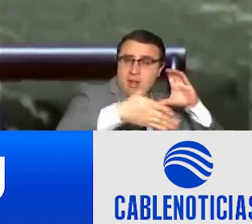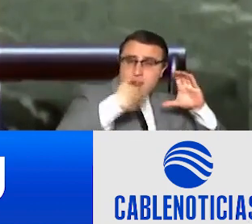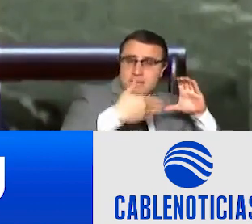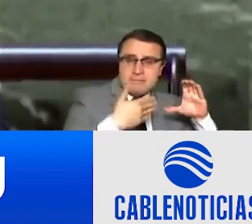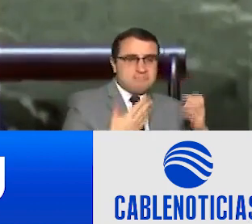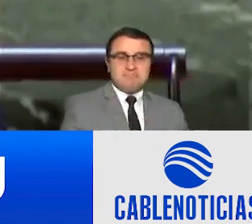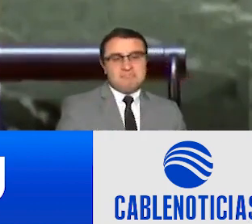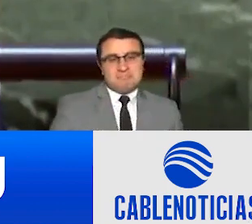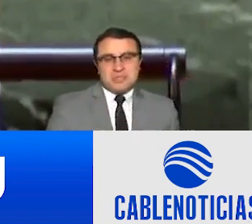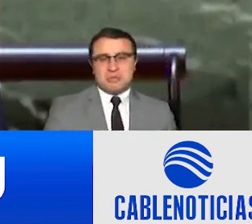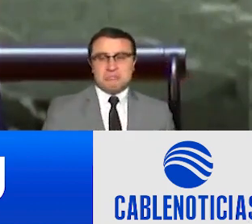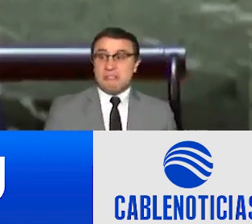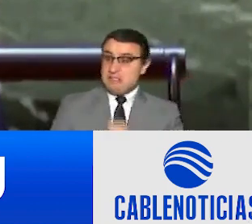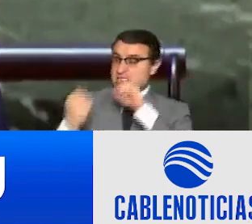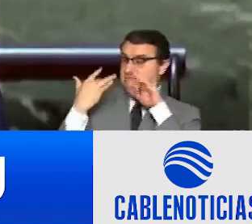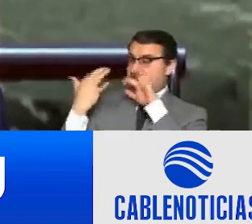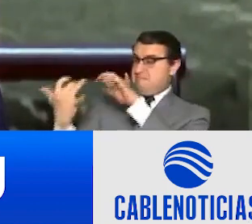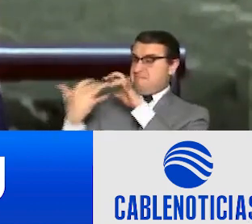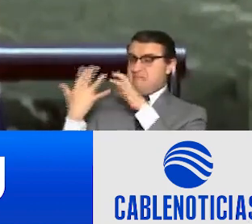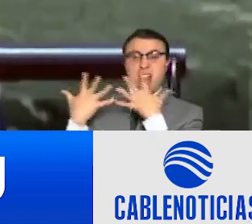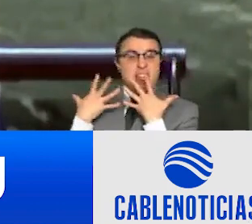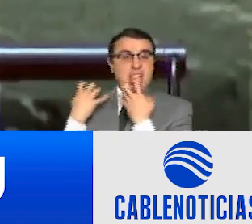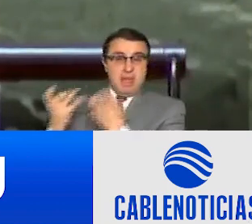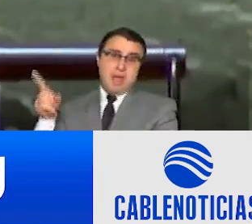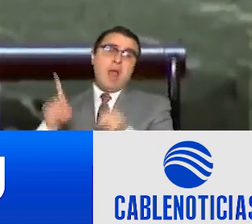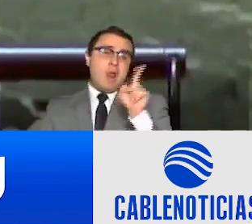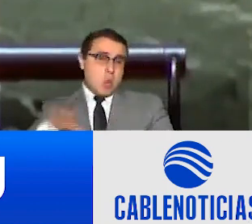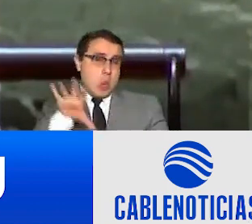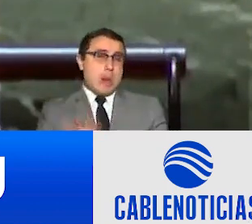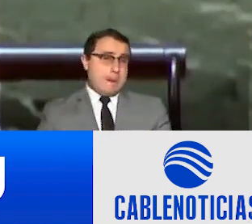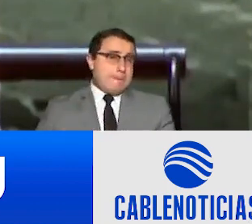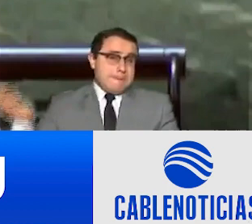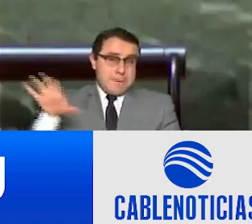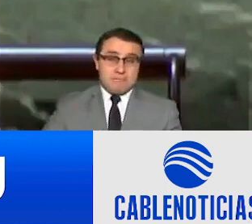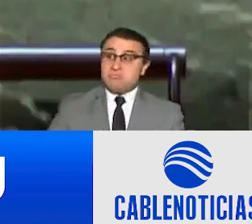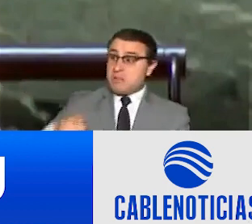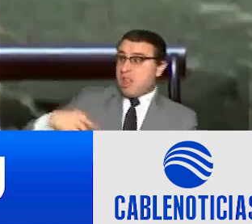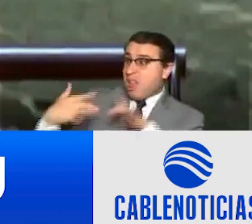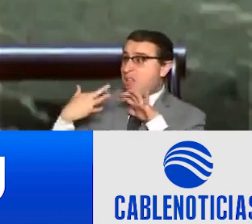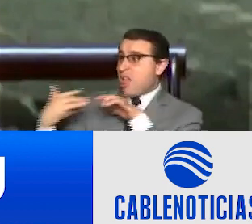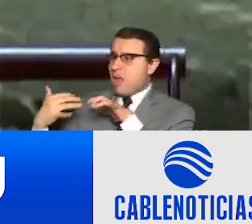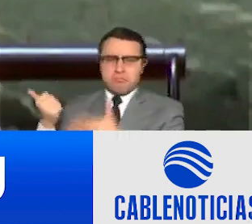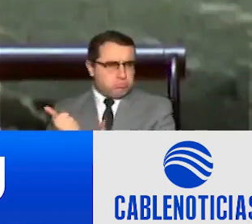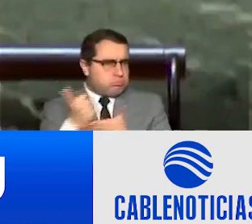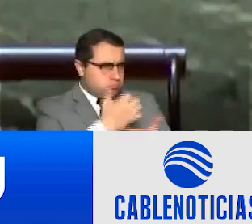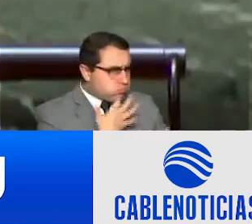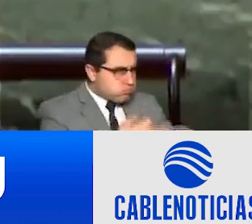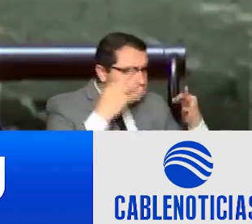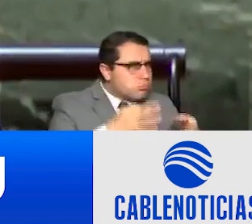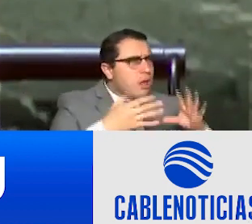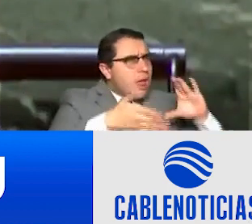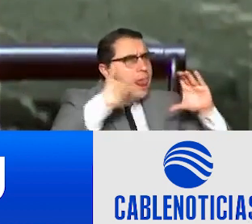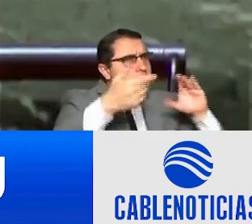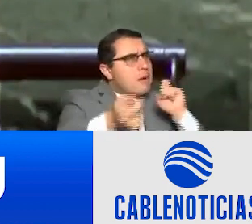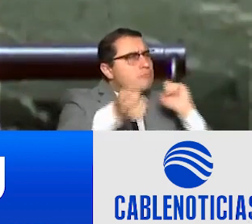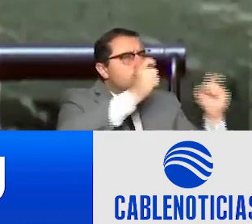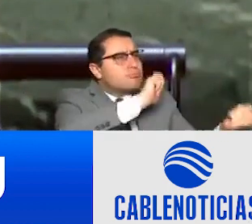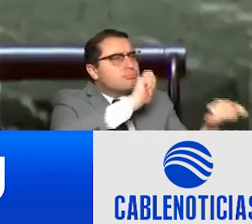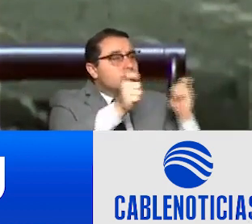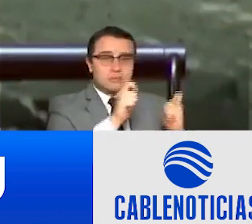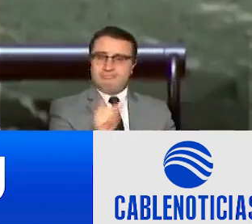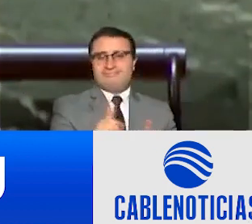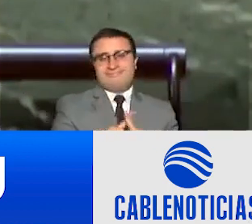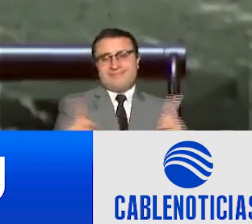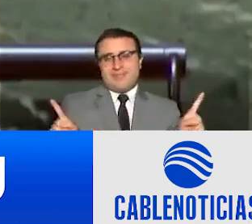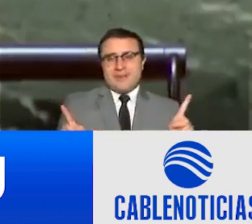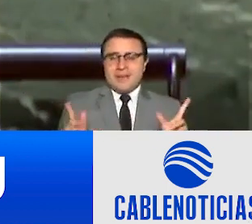la opción para escaparse de las soluciones que implica la crisis climática. Por eso presionar la